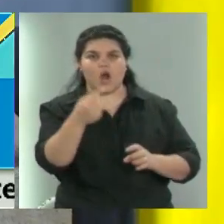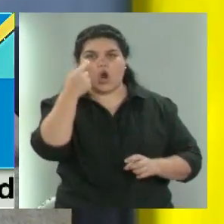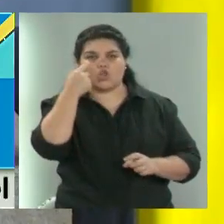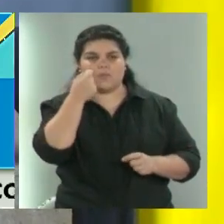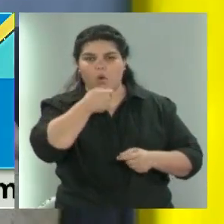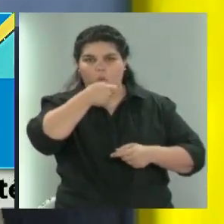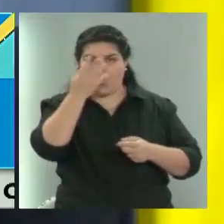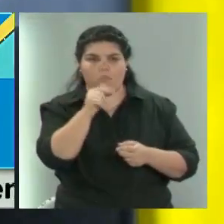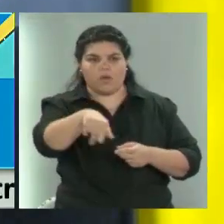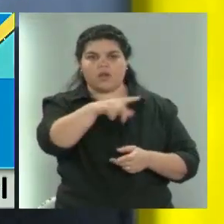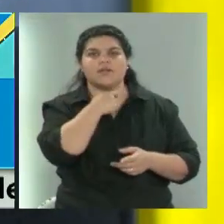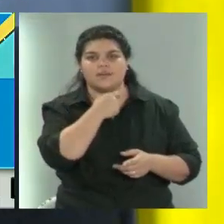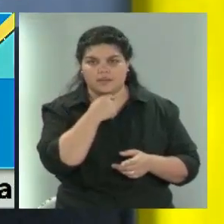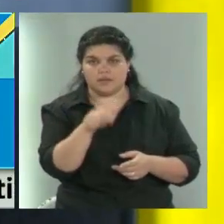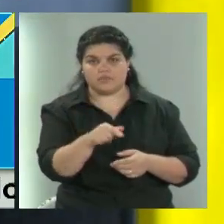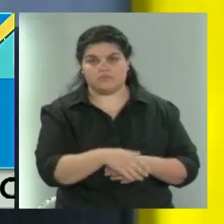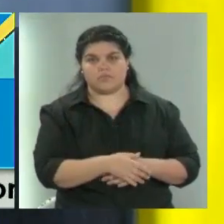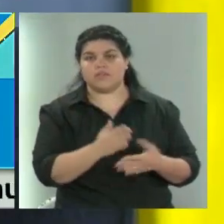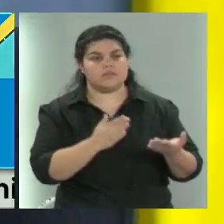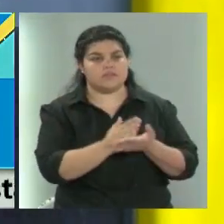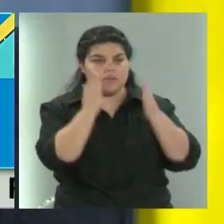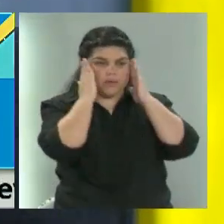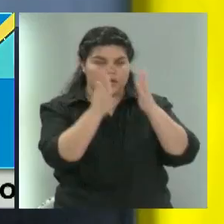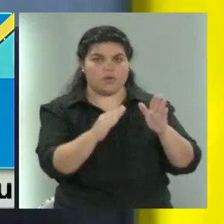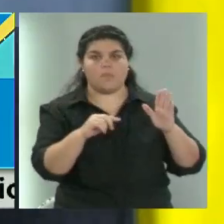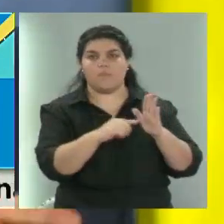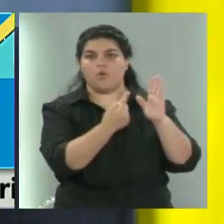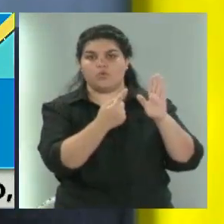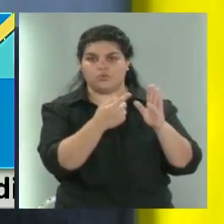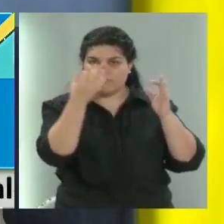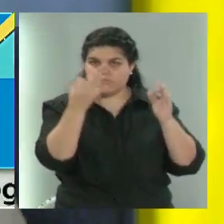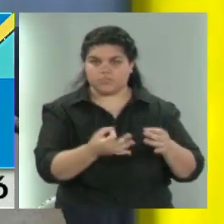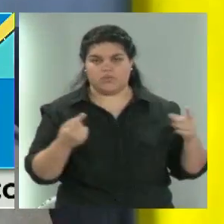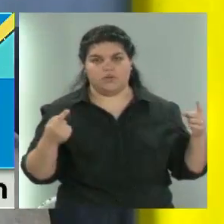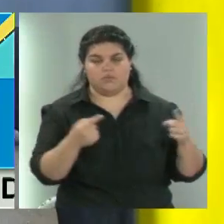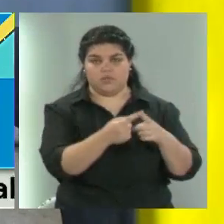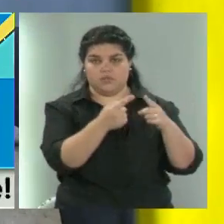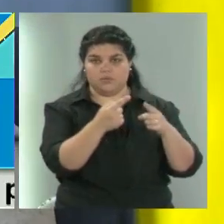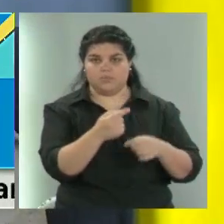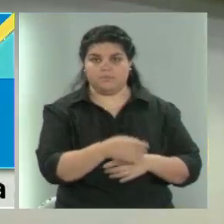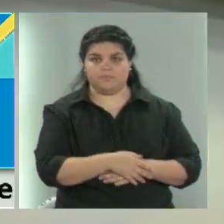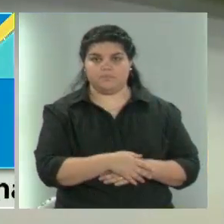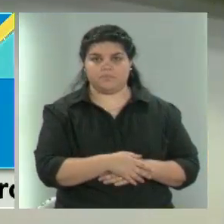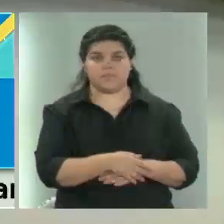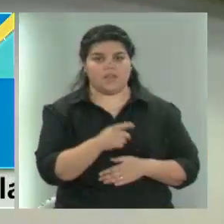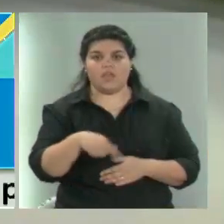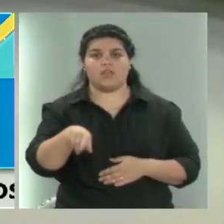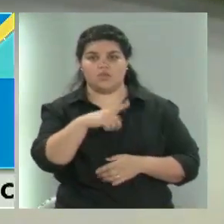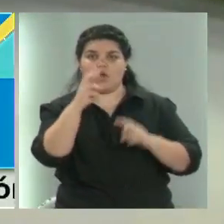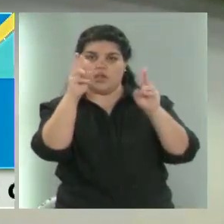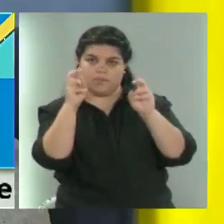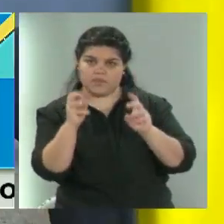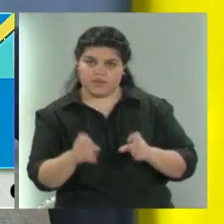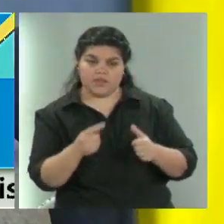encontrar, siempre y cuando, por supuesto, esté dirigido a un fin específico. Pero están investigando. Esa es una tarea